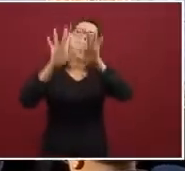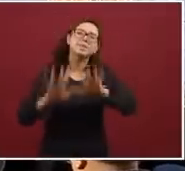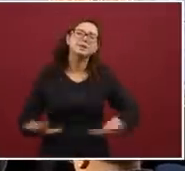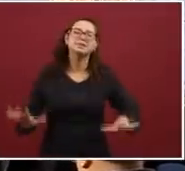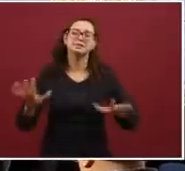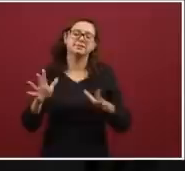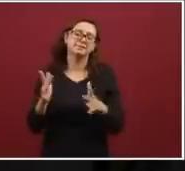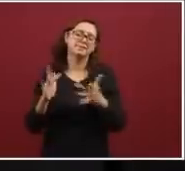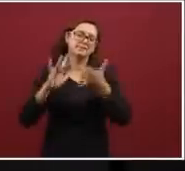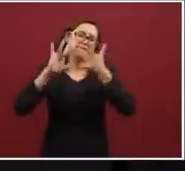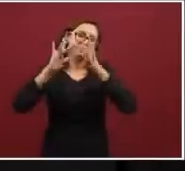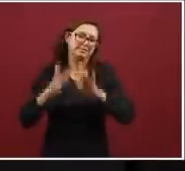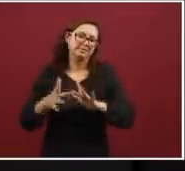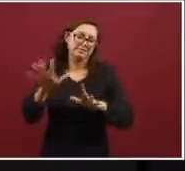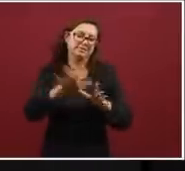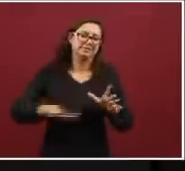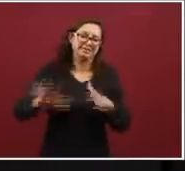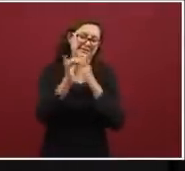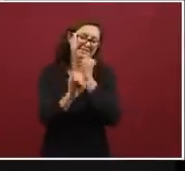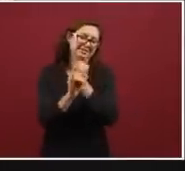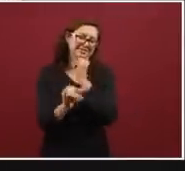porque todo eso